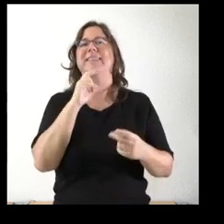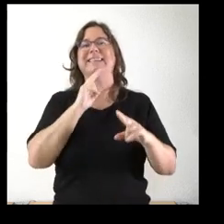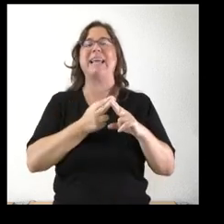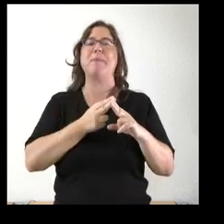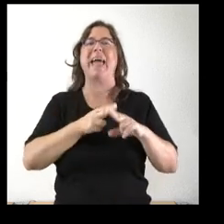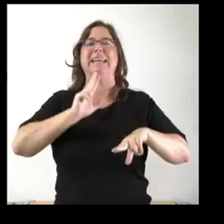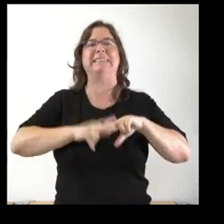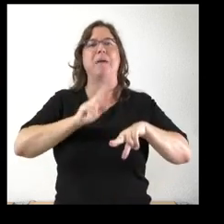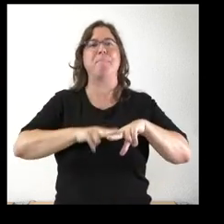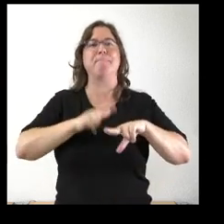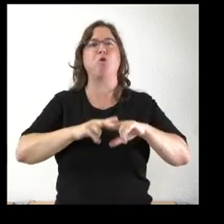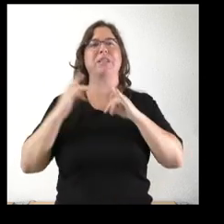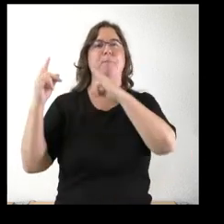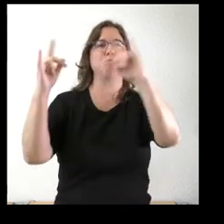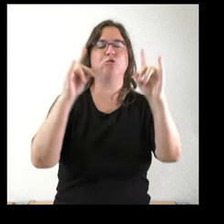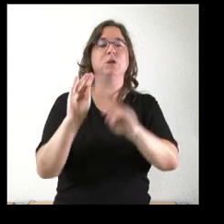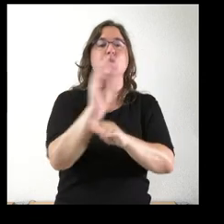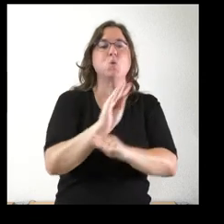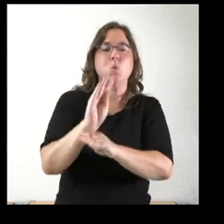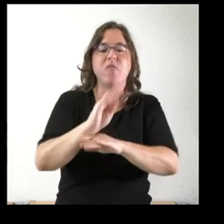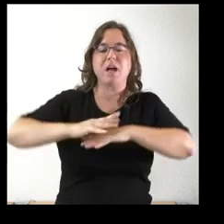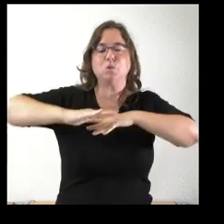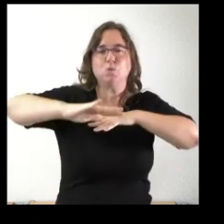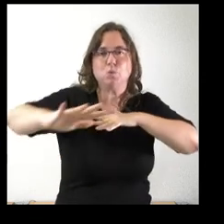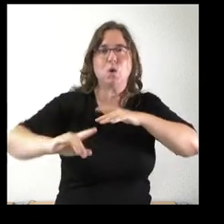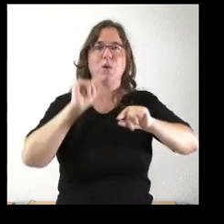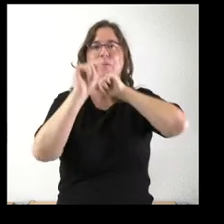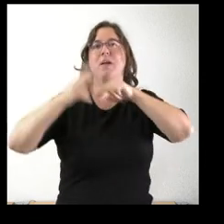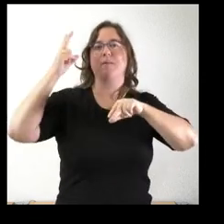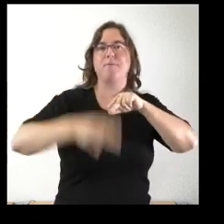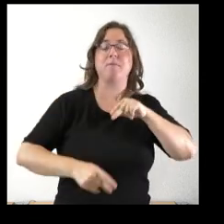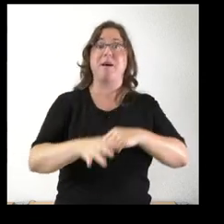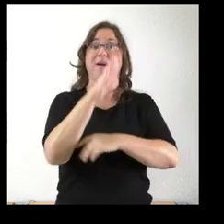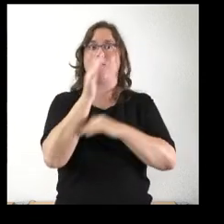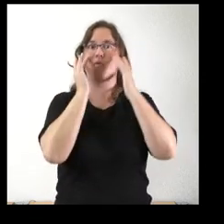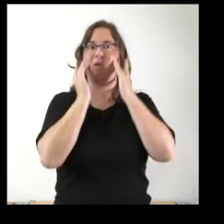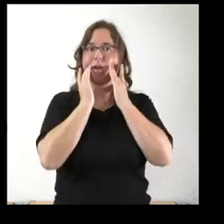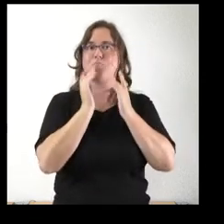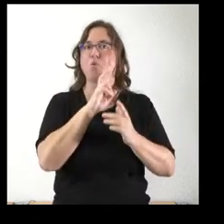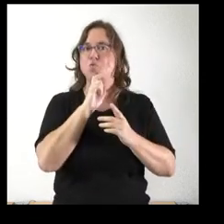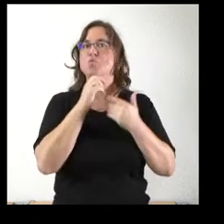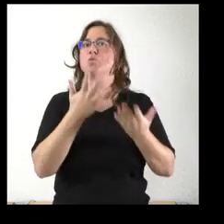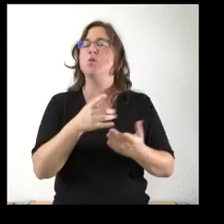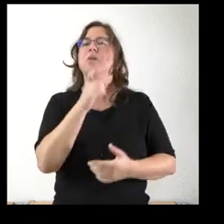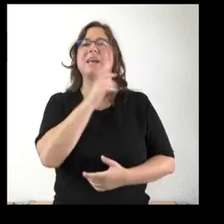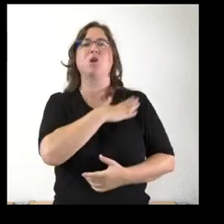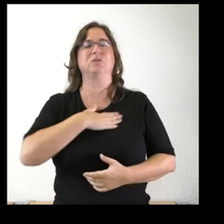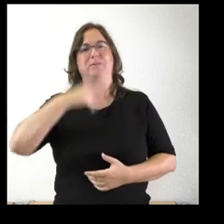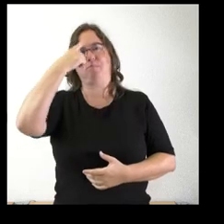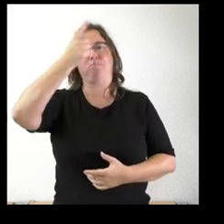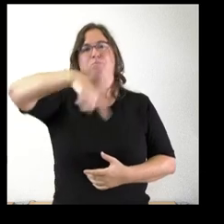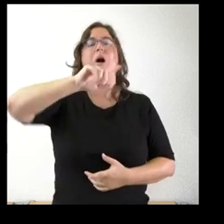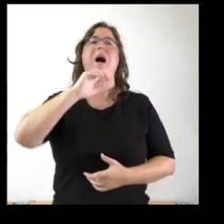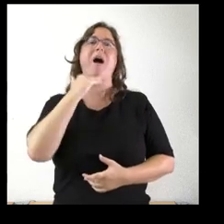monte, para proteger el suelo quemado, evitar la contaminación y garantizar el abastecimiento de agua potable. Me gustaría saber si ustedes van a